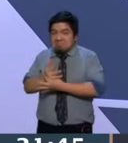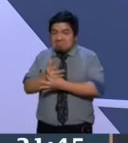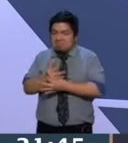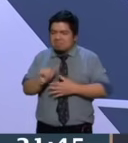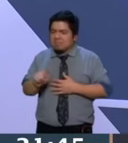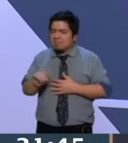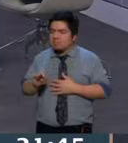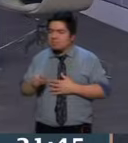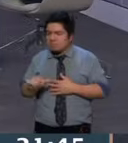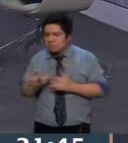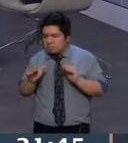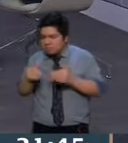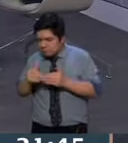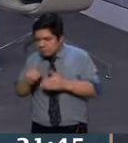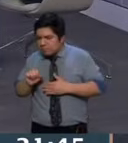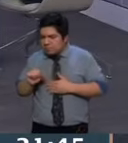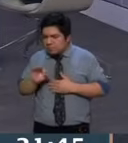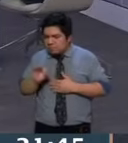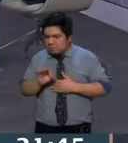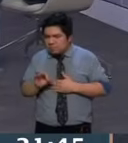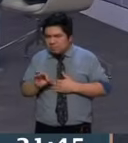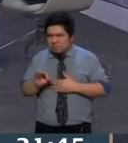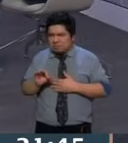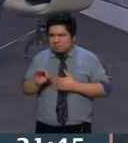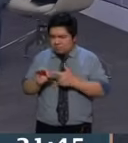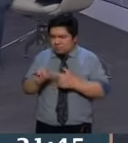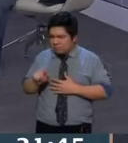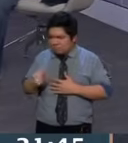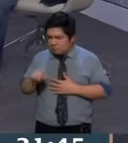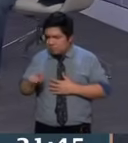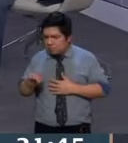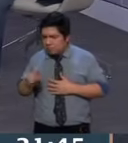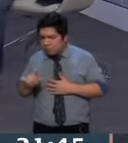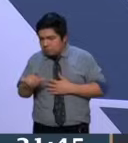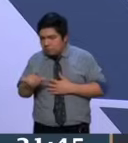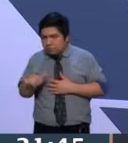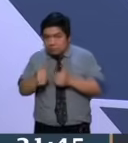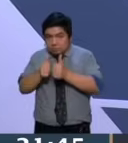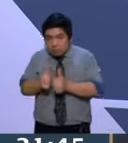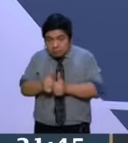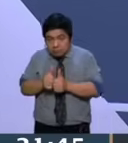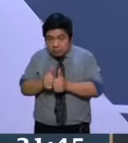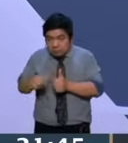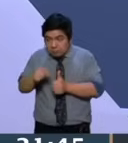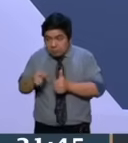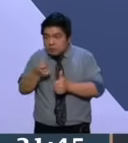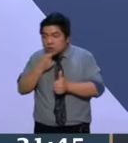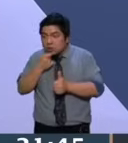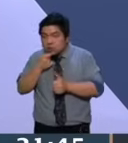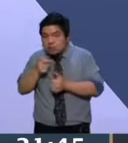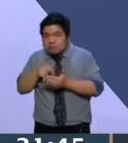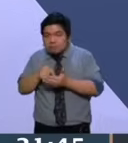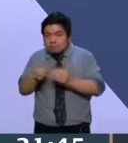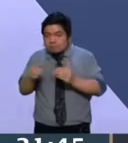Santiago Taboada cerró el 60%. Santiago Taboada mantuvo las estancias infantiles. El que